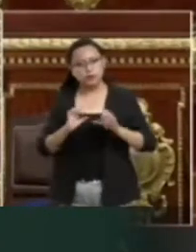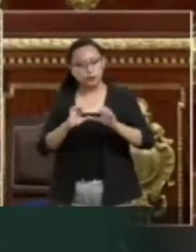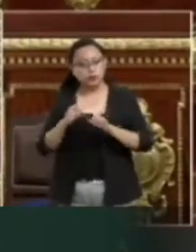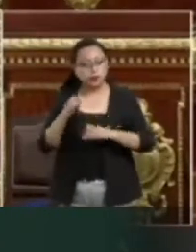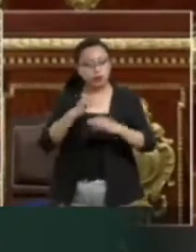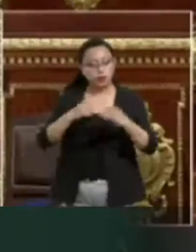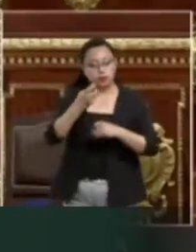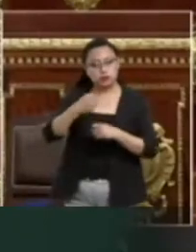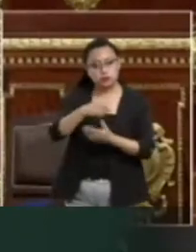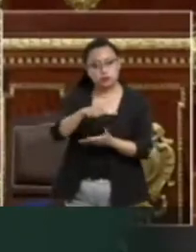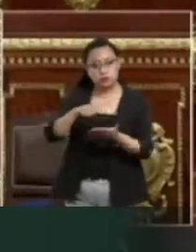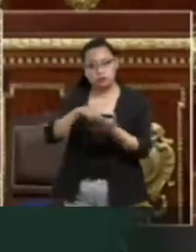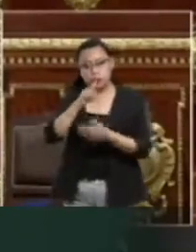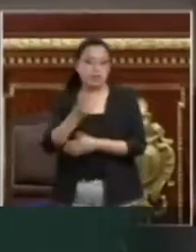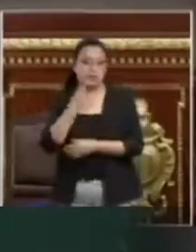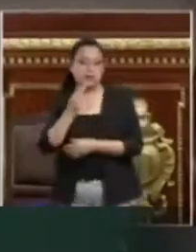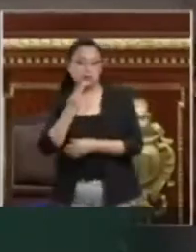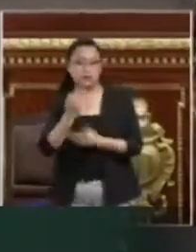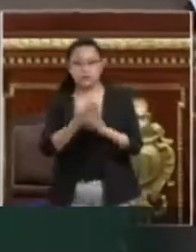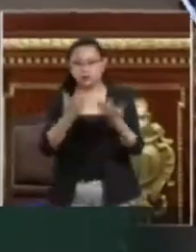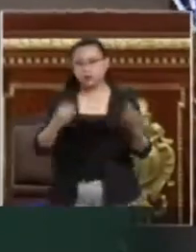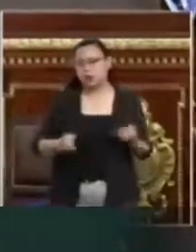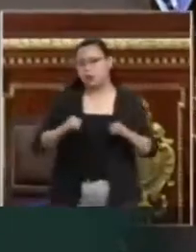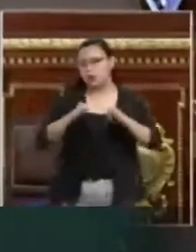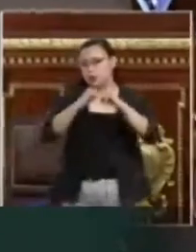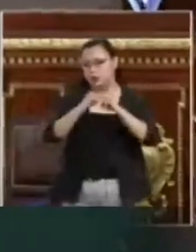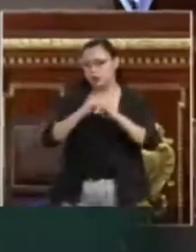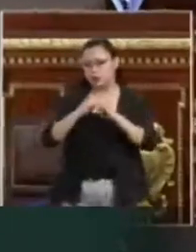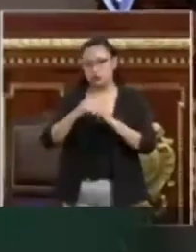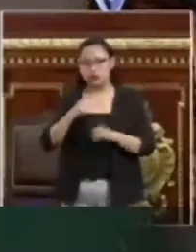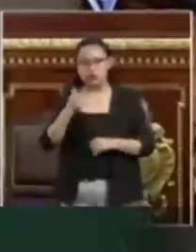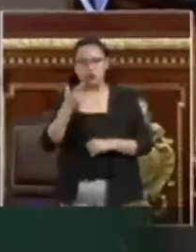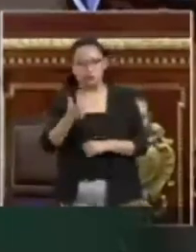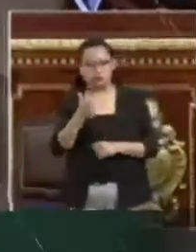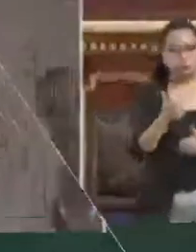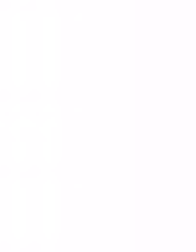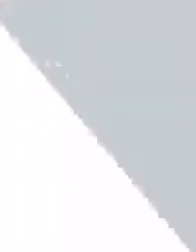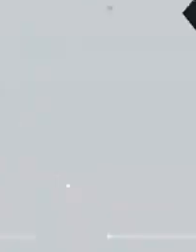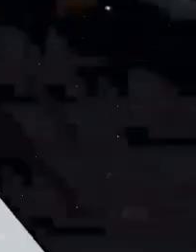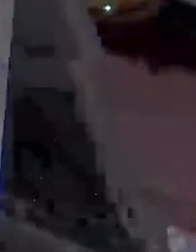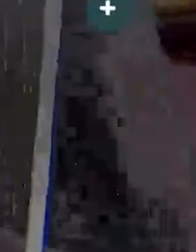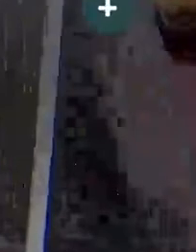despresurizar el estrés hídrico capitalino y garantizar de esa forma el derecho humano al agua.